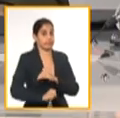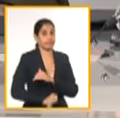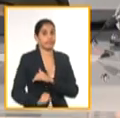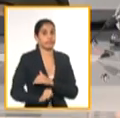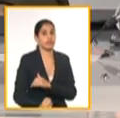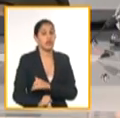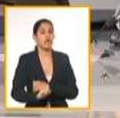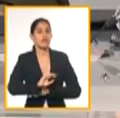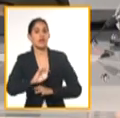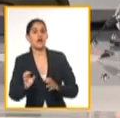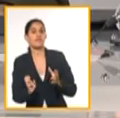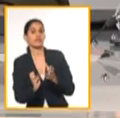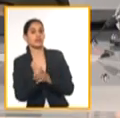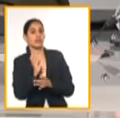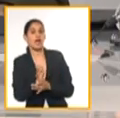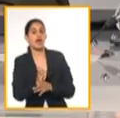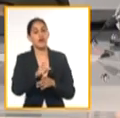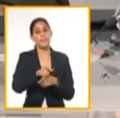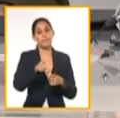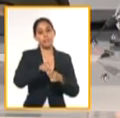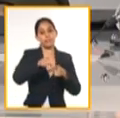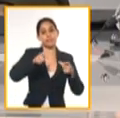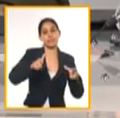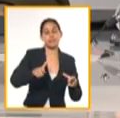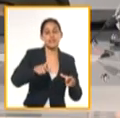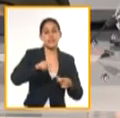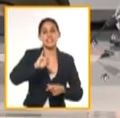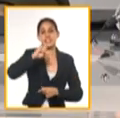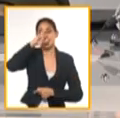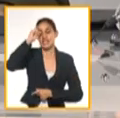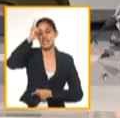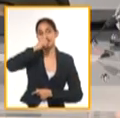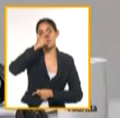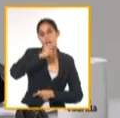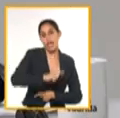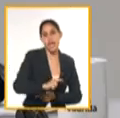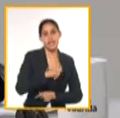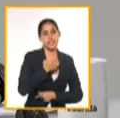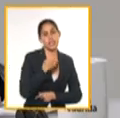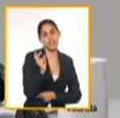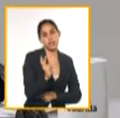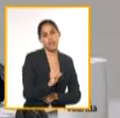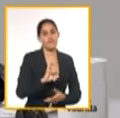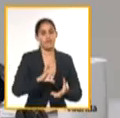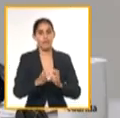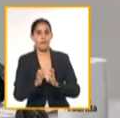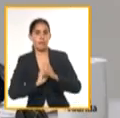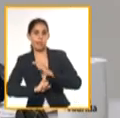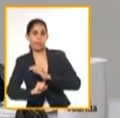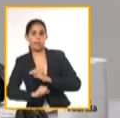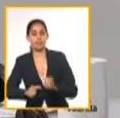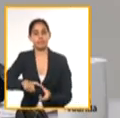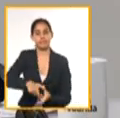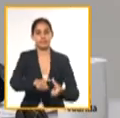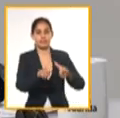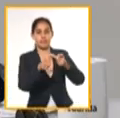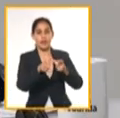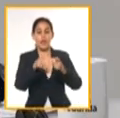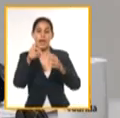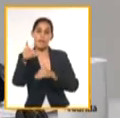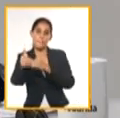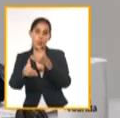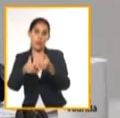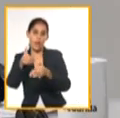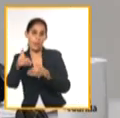islas, las microislas, se tienen en cuenta estos sistemas de bombeo. Eso permitió comenzar una mejora paulatina ya